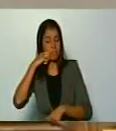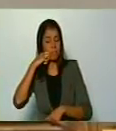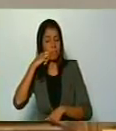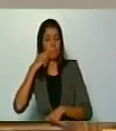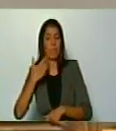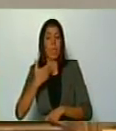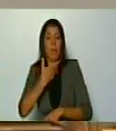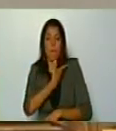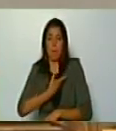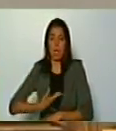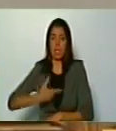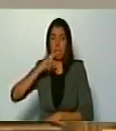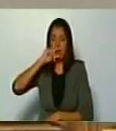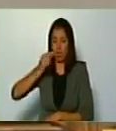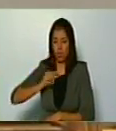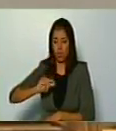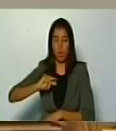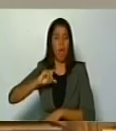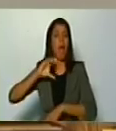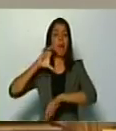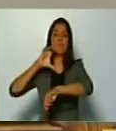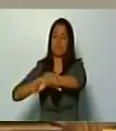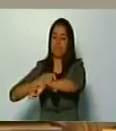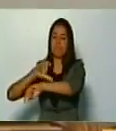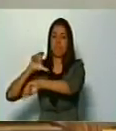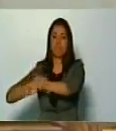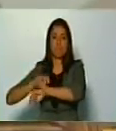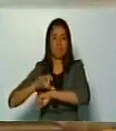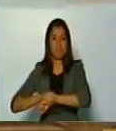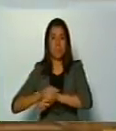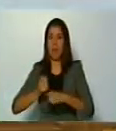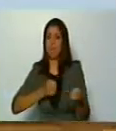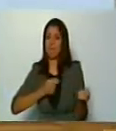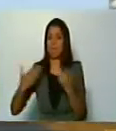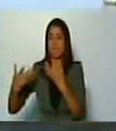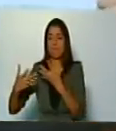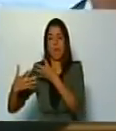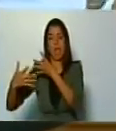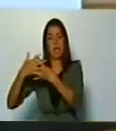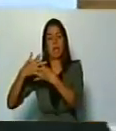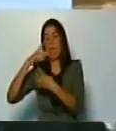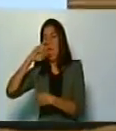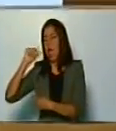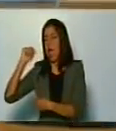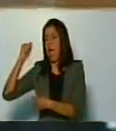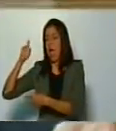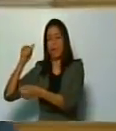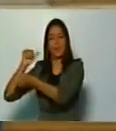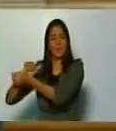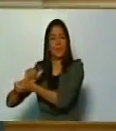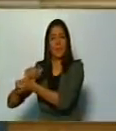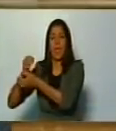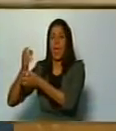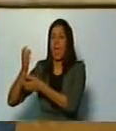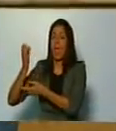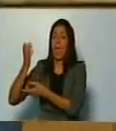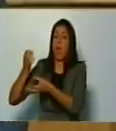manera de una tierra arrasada, se los llevaron y duraron años allí sin fórmulas de juicio.